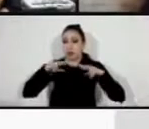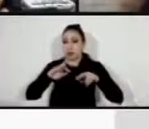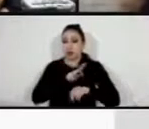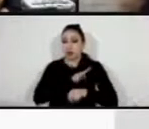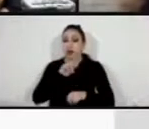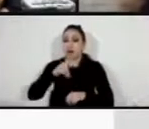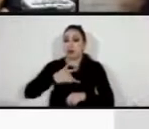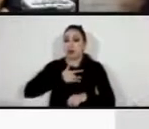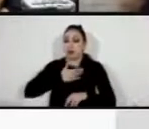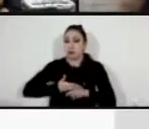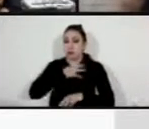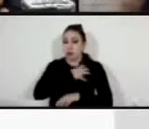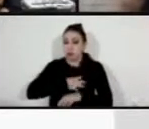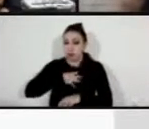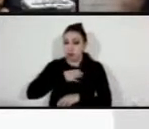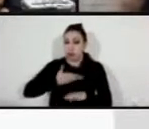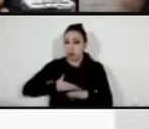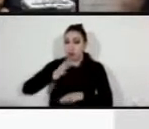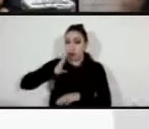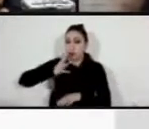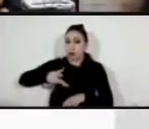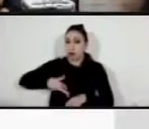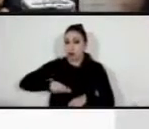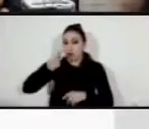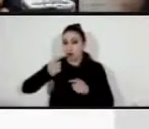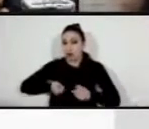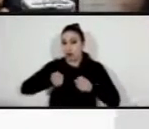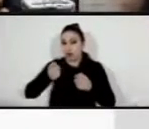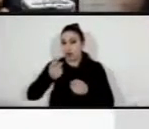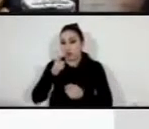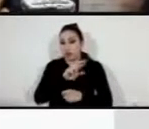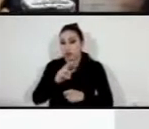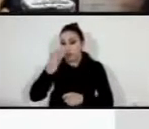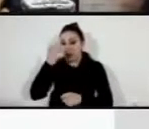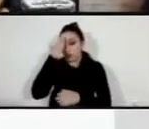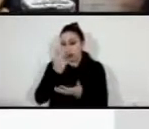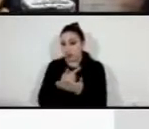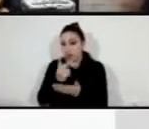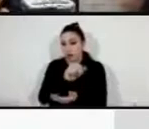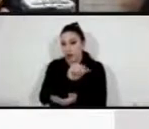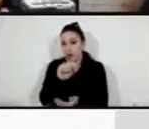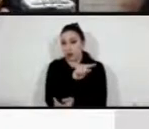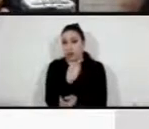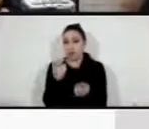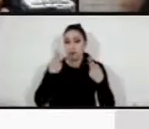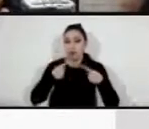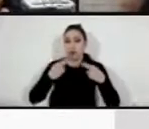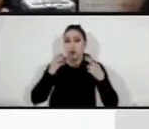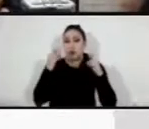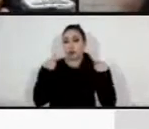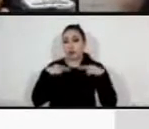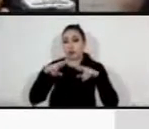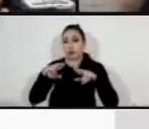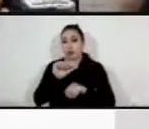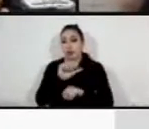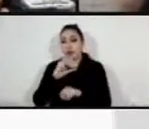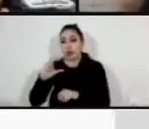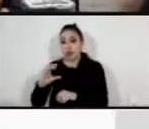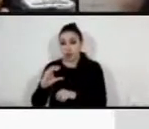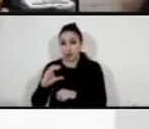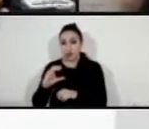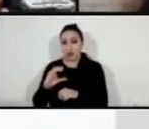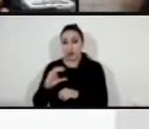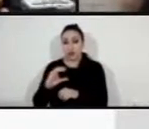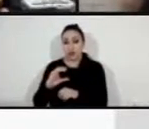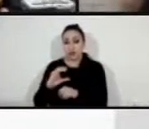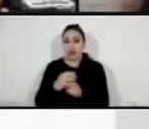Nos congratulamos y nos hace sentir orgullosos como mexicanos que otros mexicanos sean reconocidos por lo que saben, por lo que aportan, en un